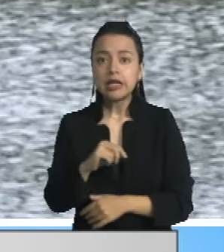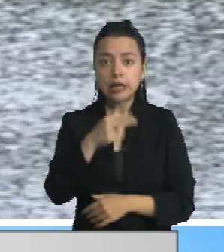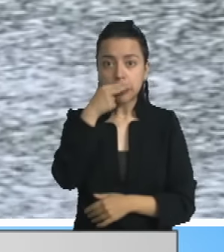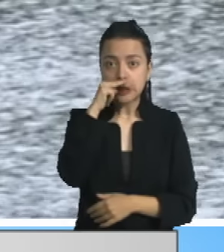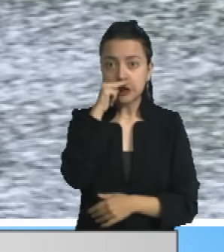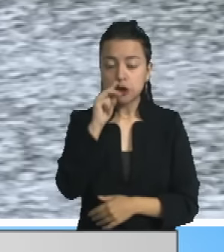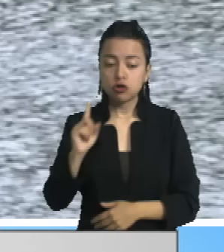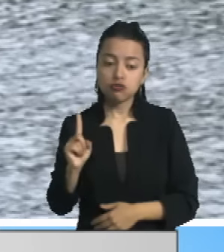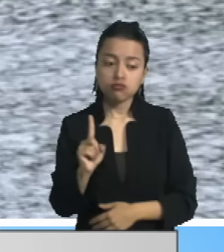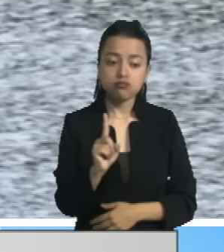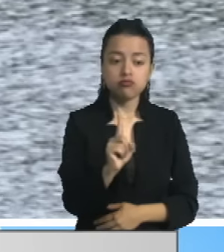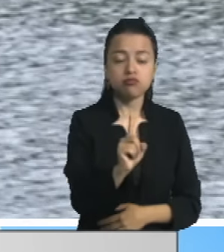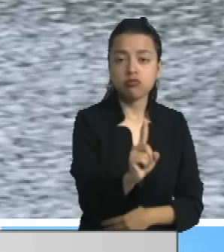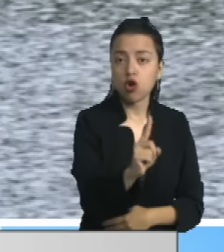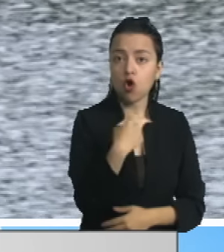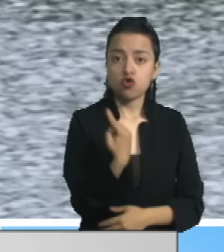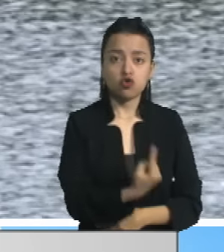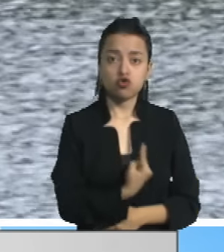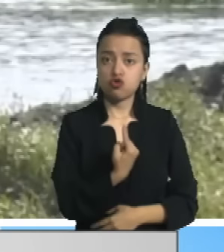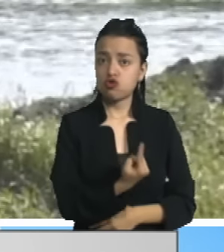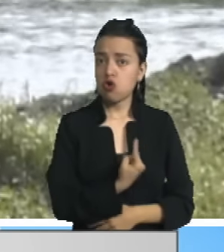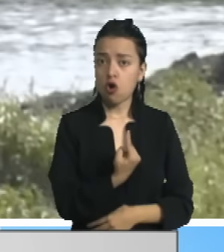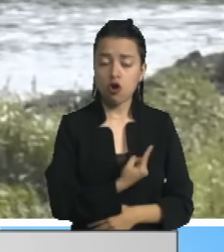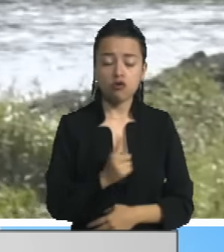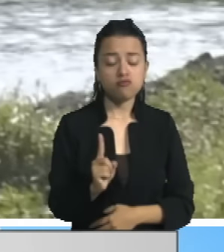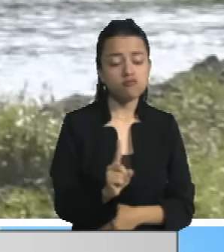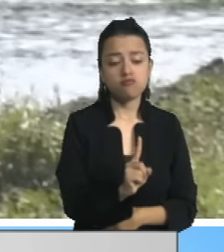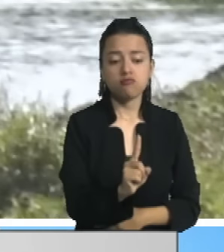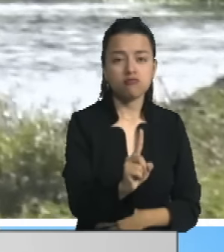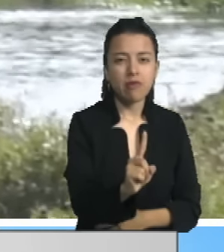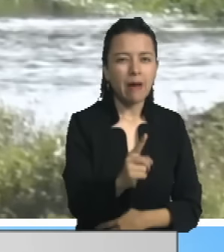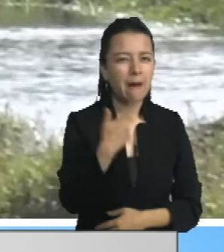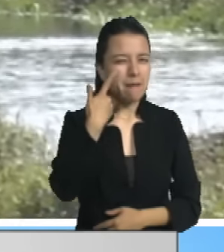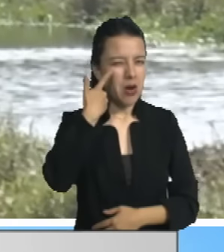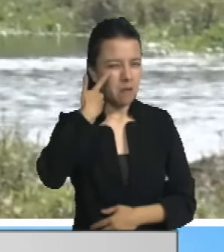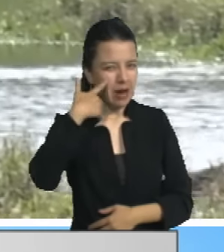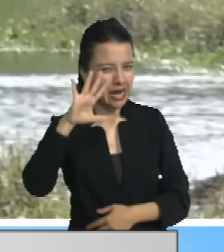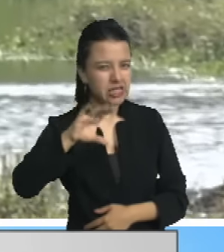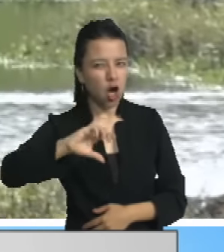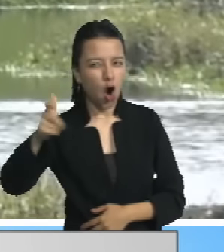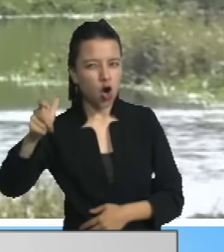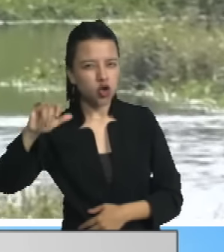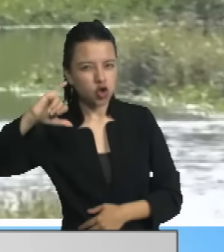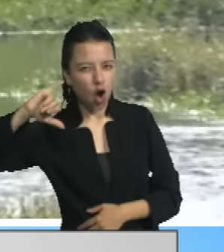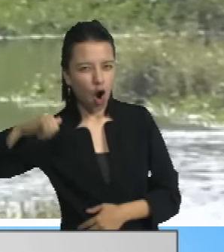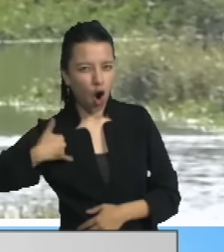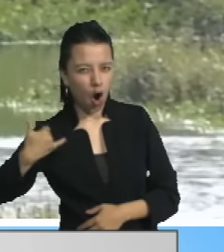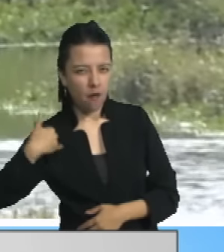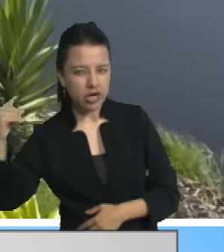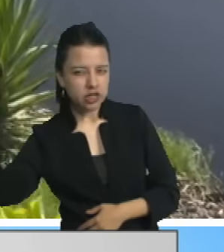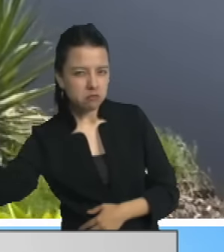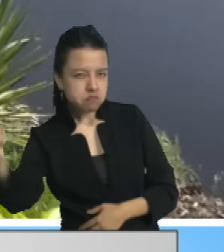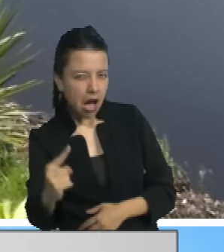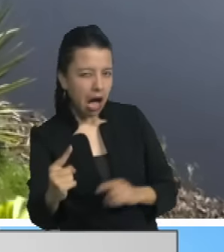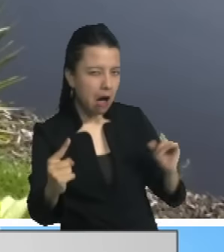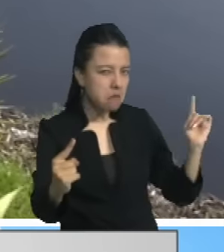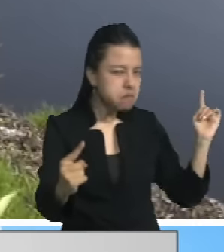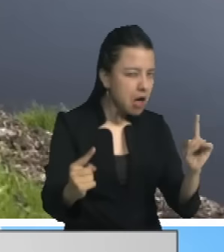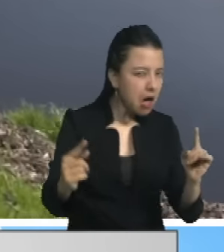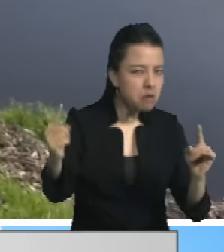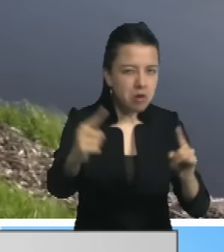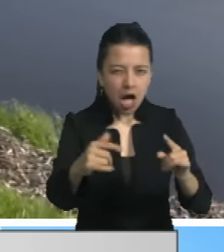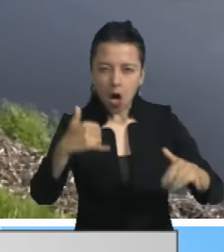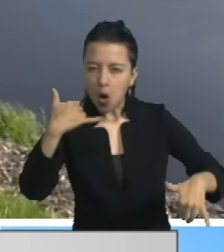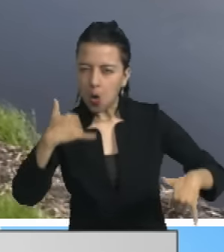que desafortunadamente ya se tienen algunos hechos con otros jóvenes también que ingresan de forma repentina la humedad al hacer eh